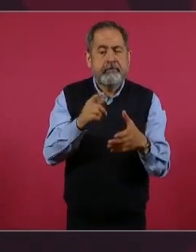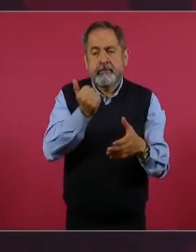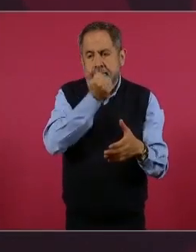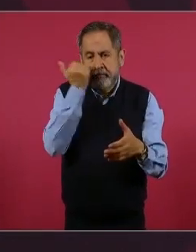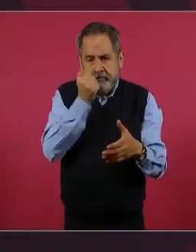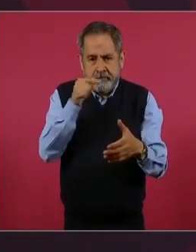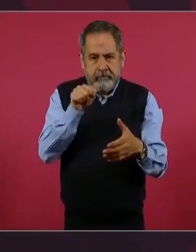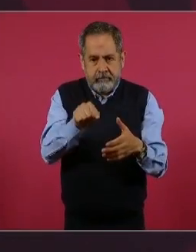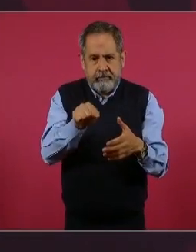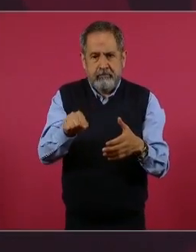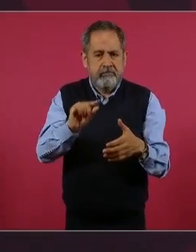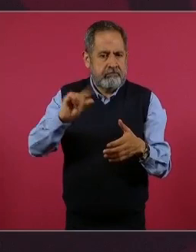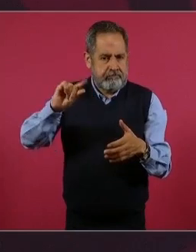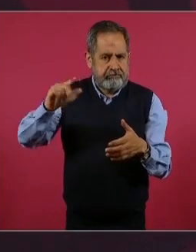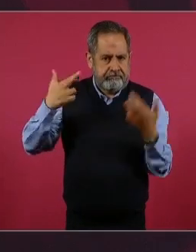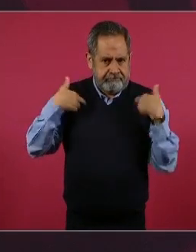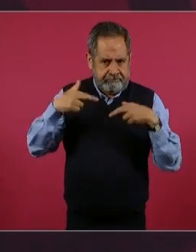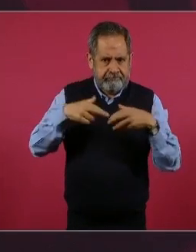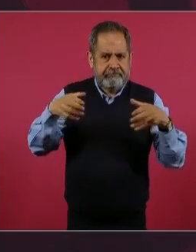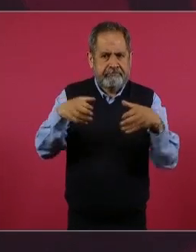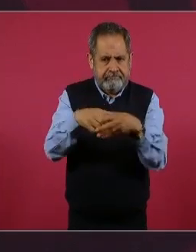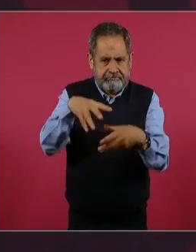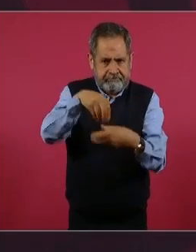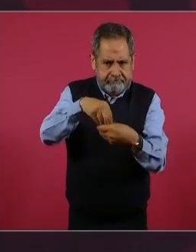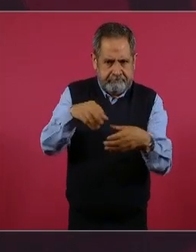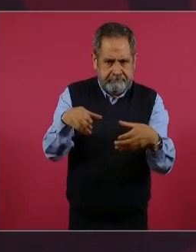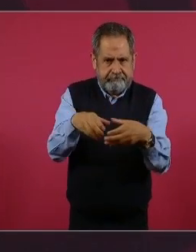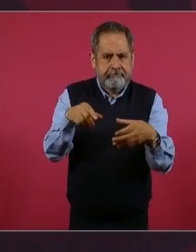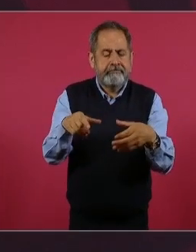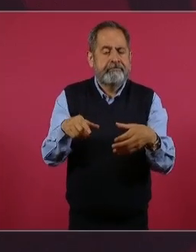alumnos y académicos.